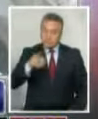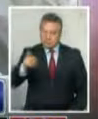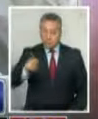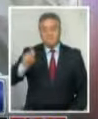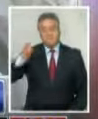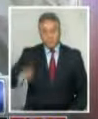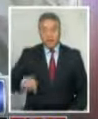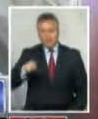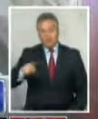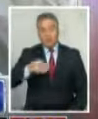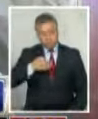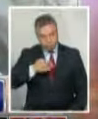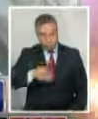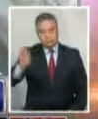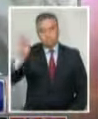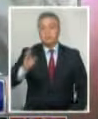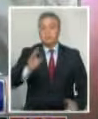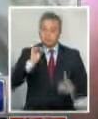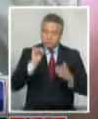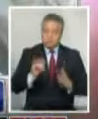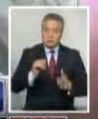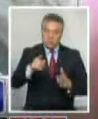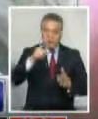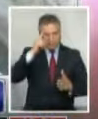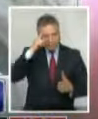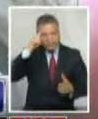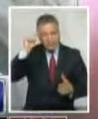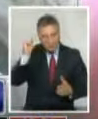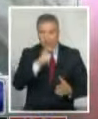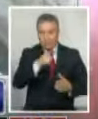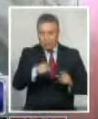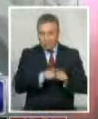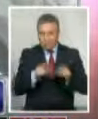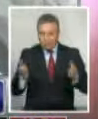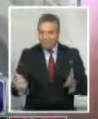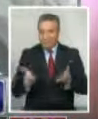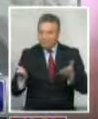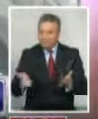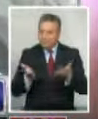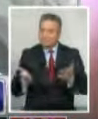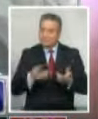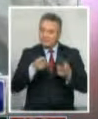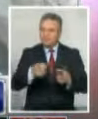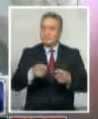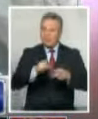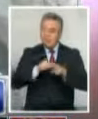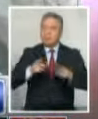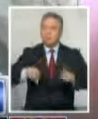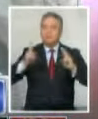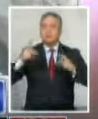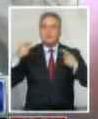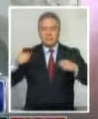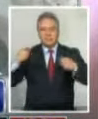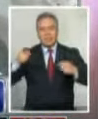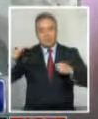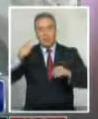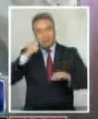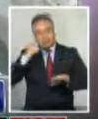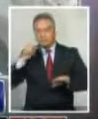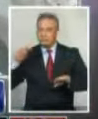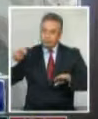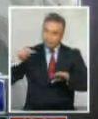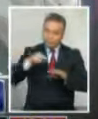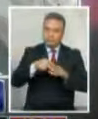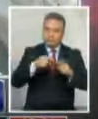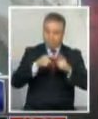en general, claro, desde ese punto de vista, creó las condiciones para que se produjera el intento este de llegar al